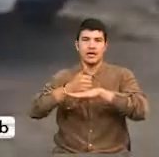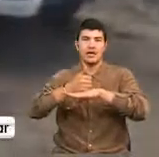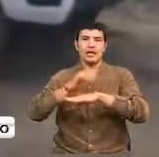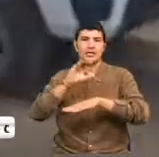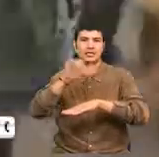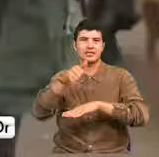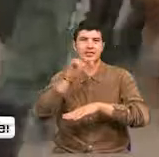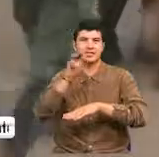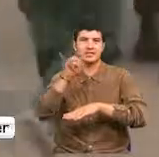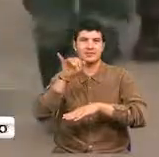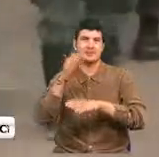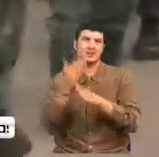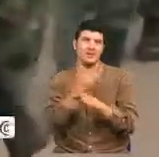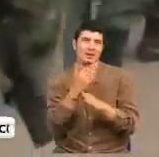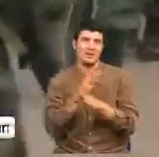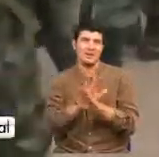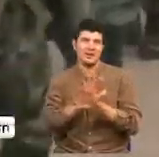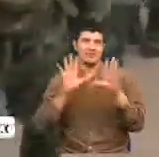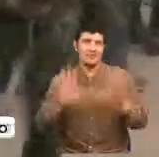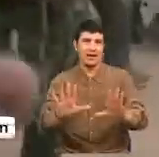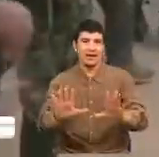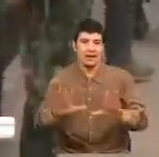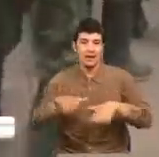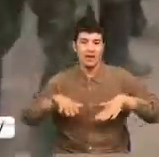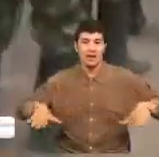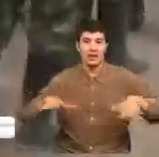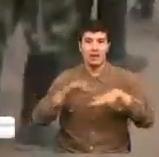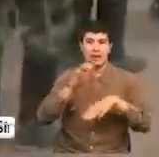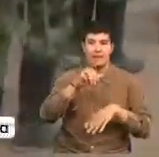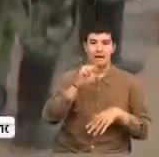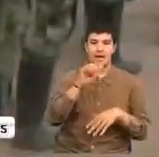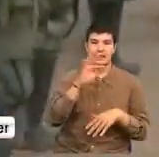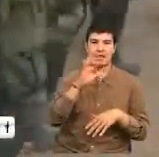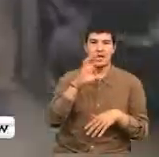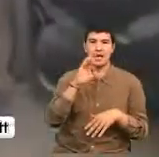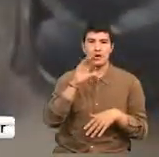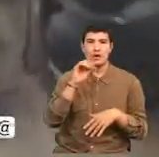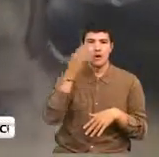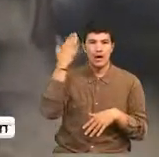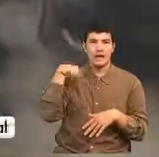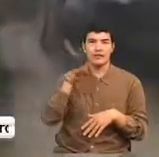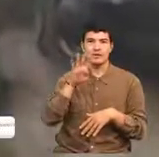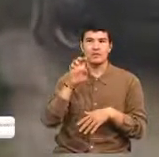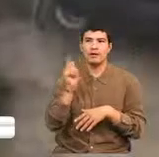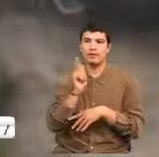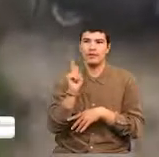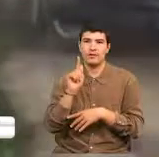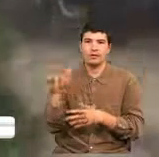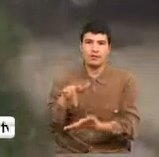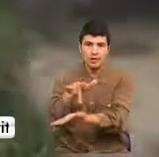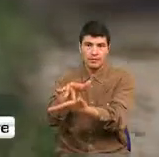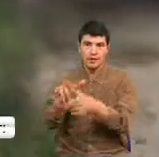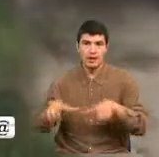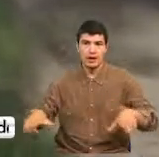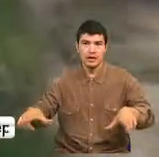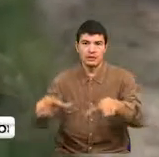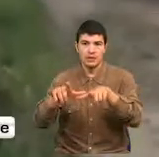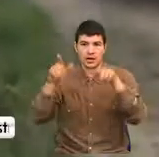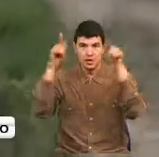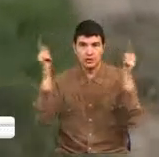tuvo contratiempos al ser detenidos en el sector de Matecoco el pasado 9 de febrero, cuando se dirigían a la zona de